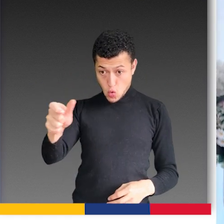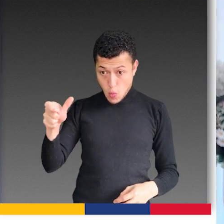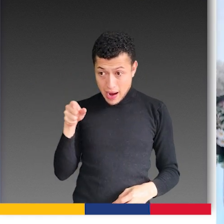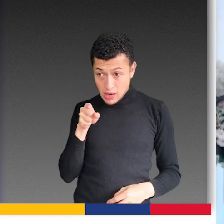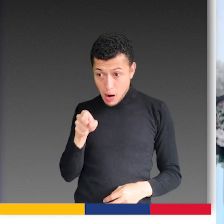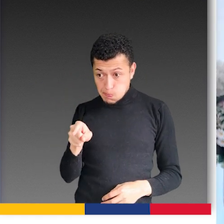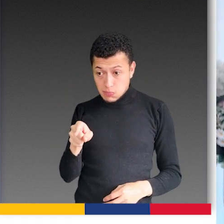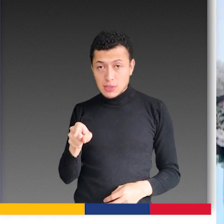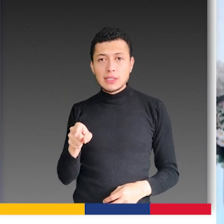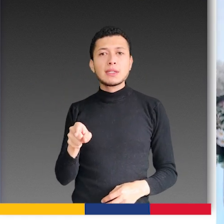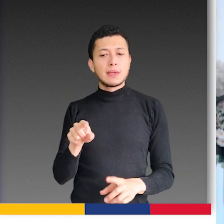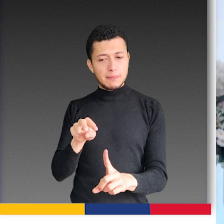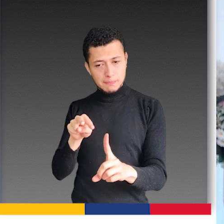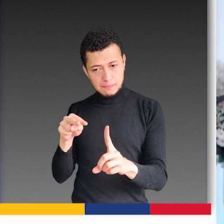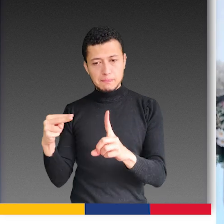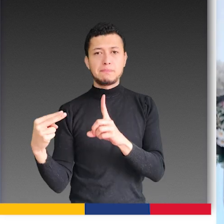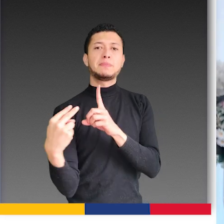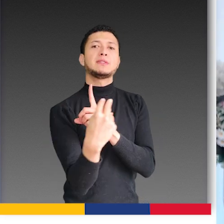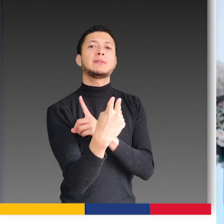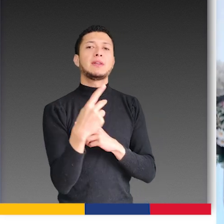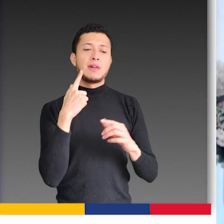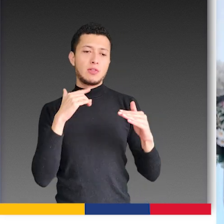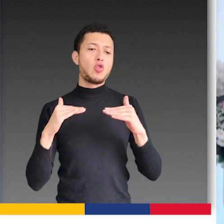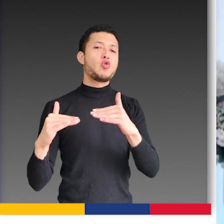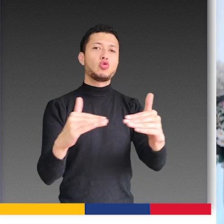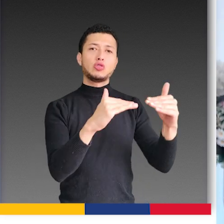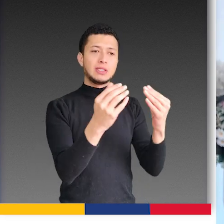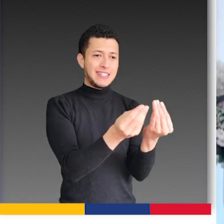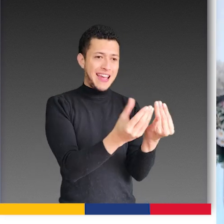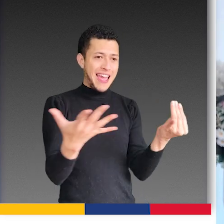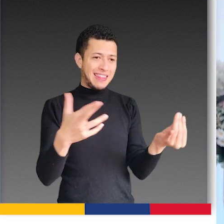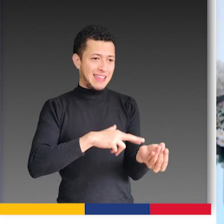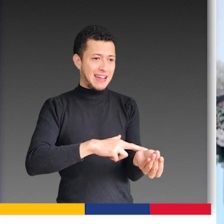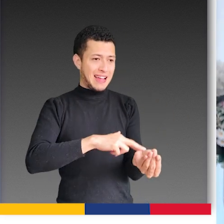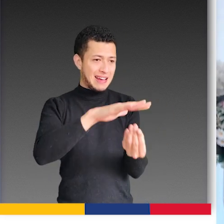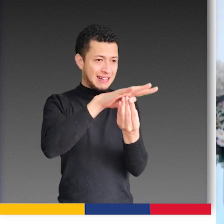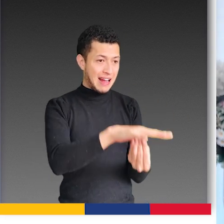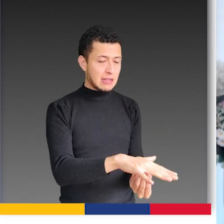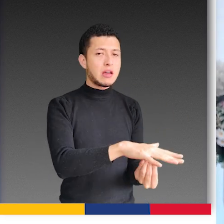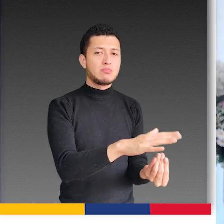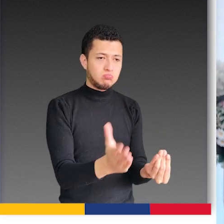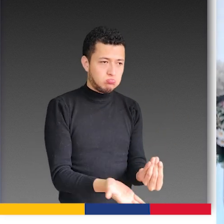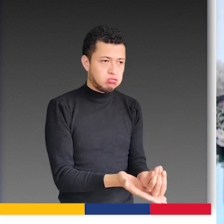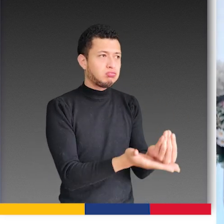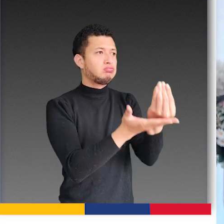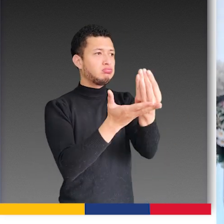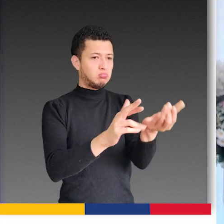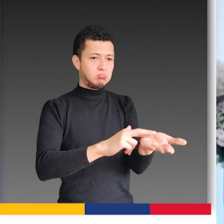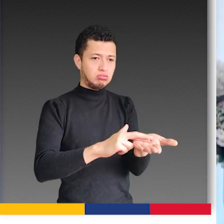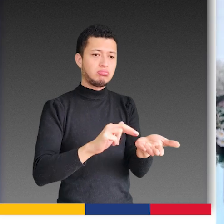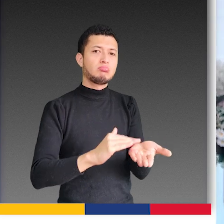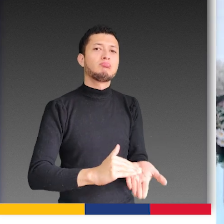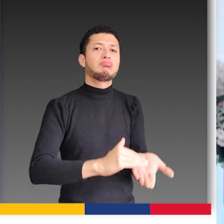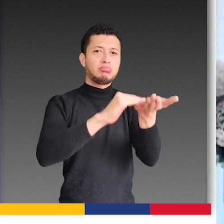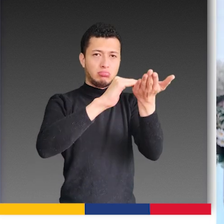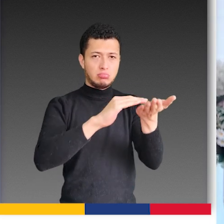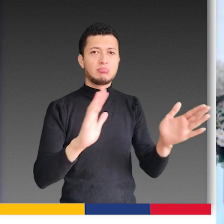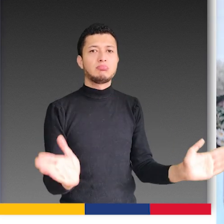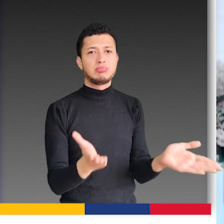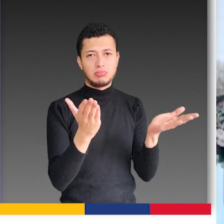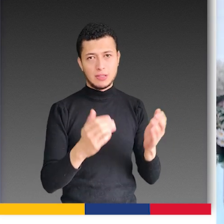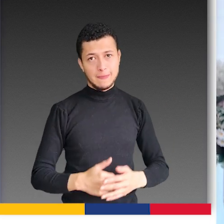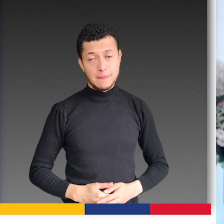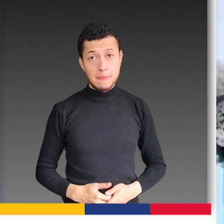el enfoque de derechos humanos desde una perspectiva de justicia étnico-racial.